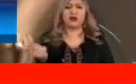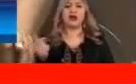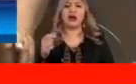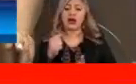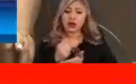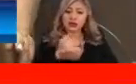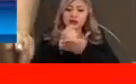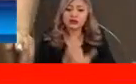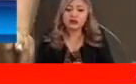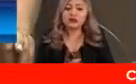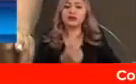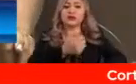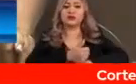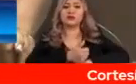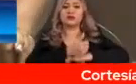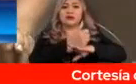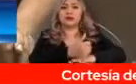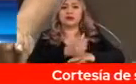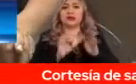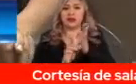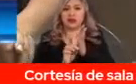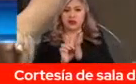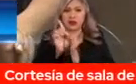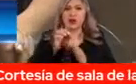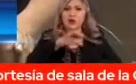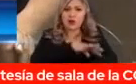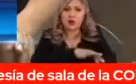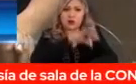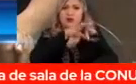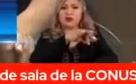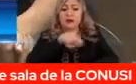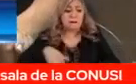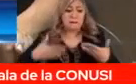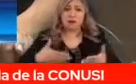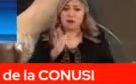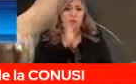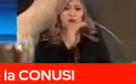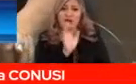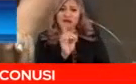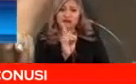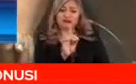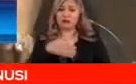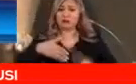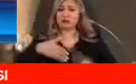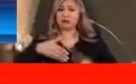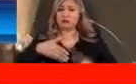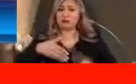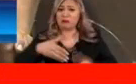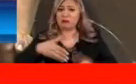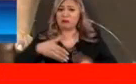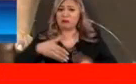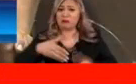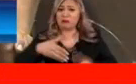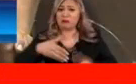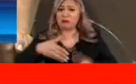ayude fundamentalmente al desarrollo humano, que no lo hay en Panamá, y no me estoy refiriendo a